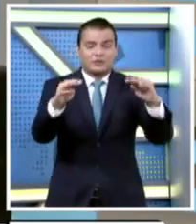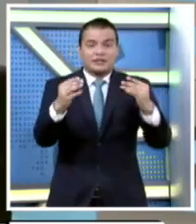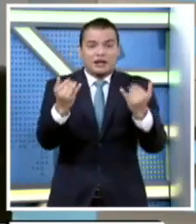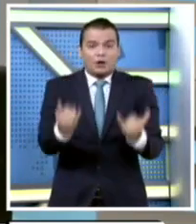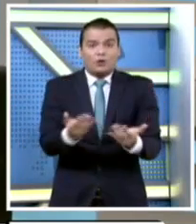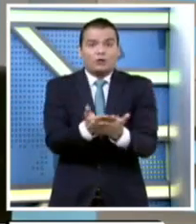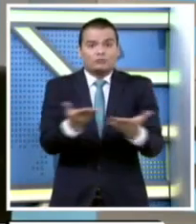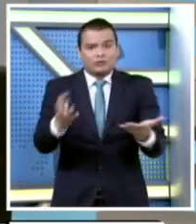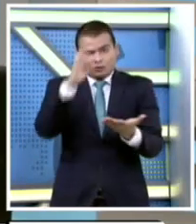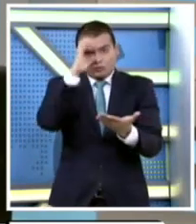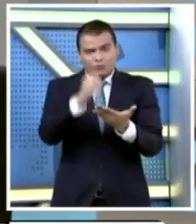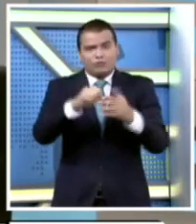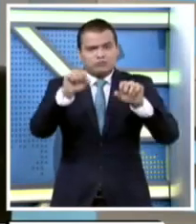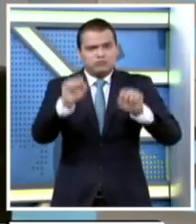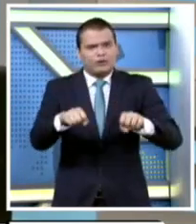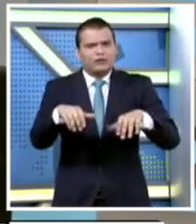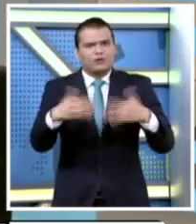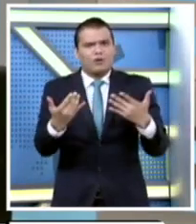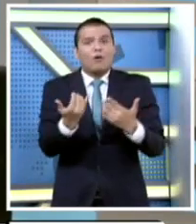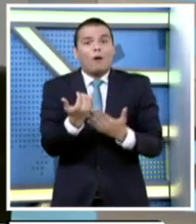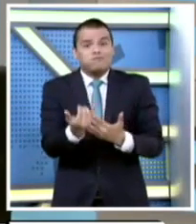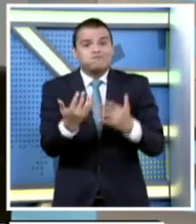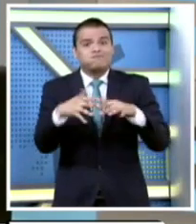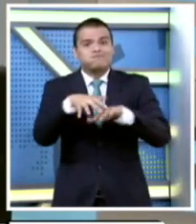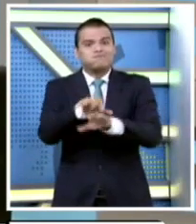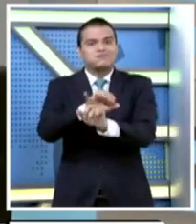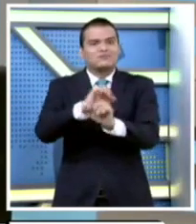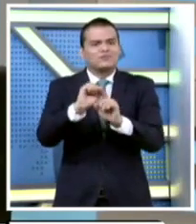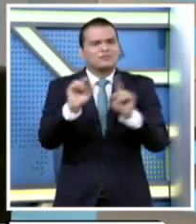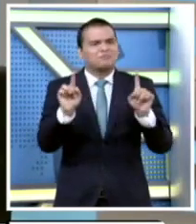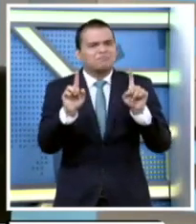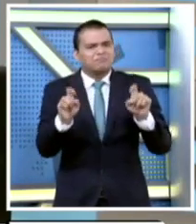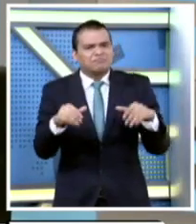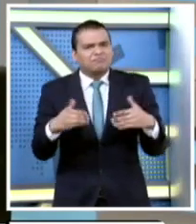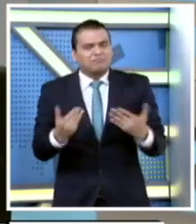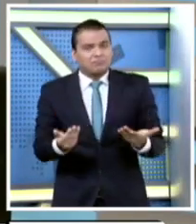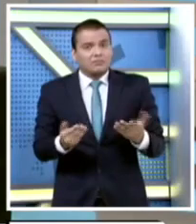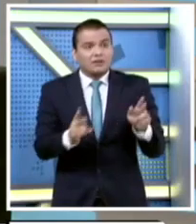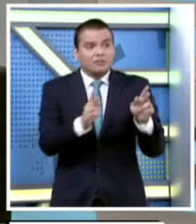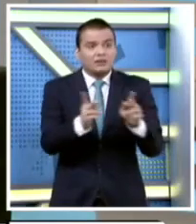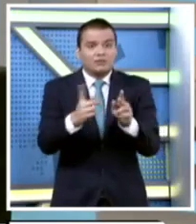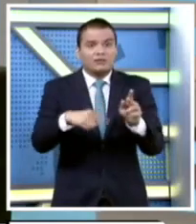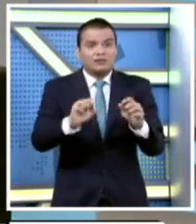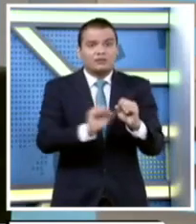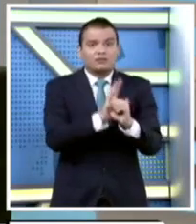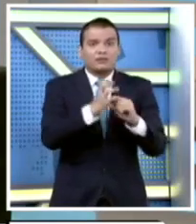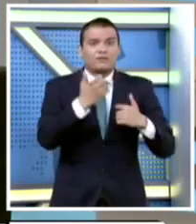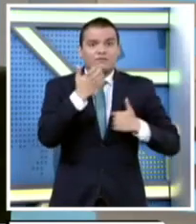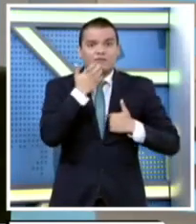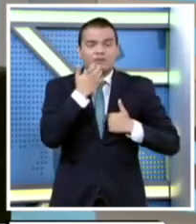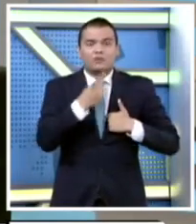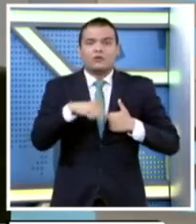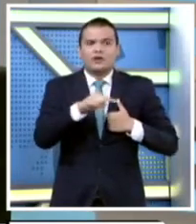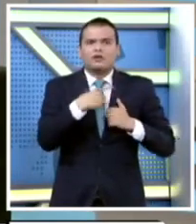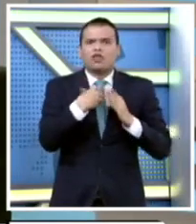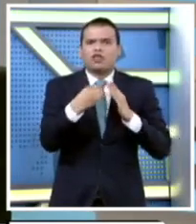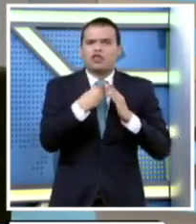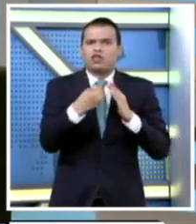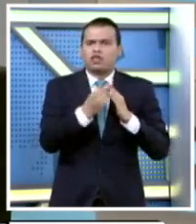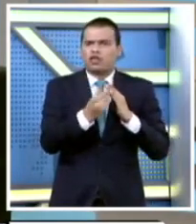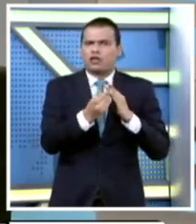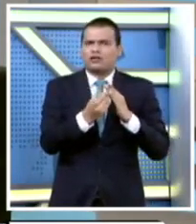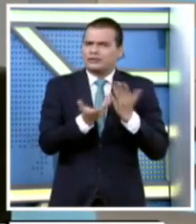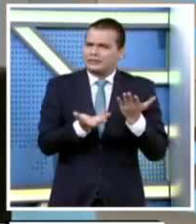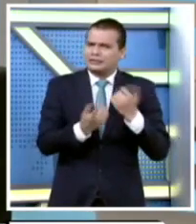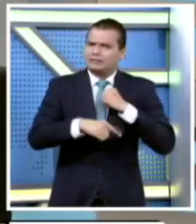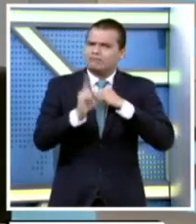momento, nuestras redes sociales están disponibles para que nos diga qué sanciones adicionales deben ser impuestas a las personas